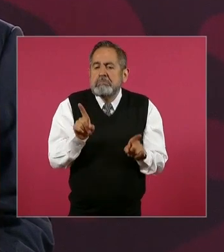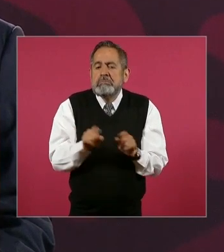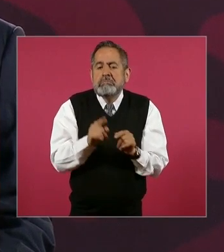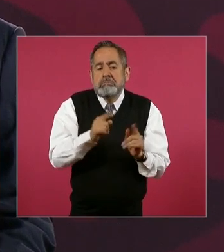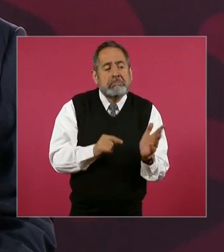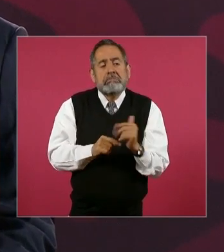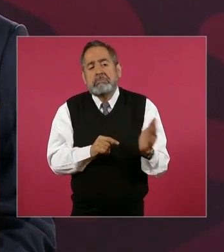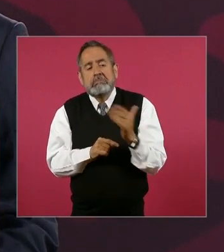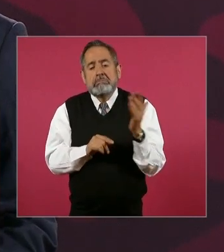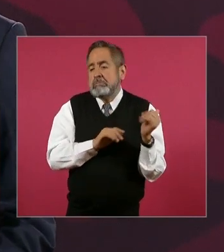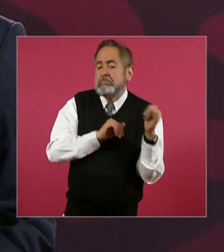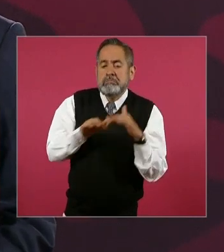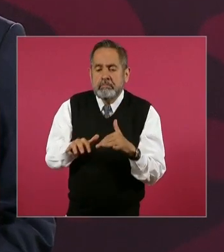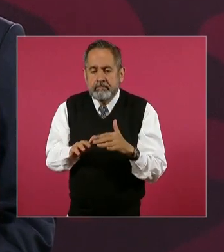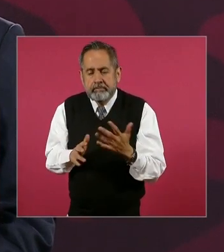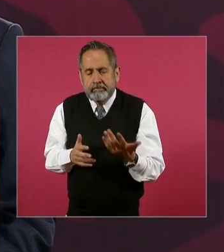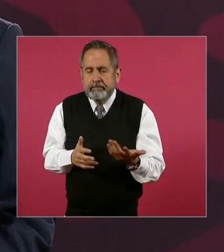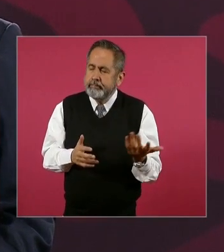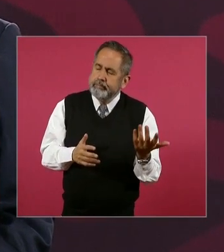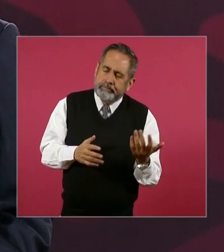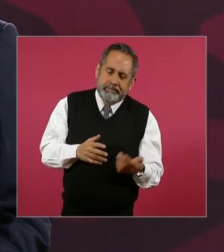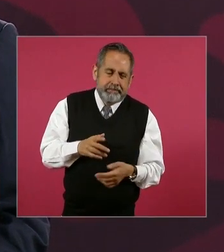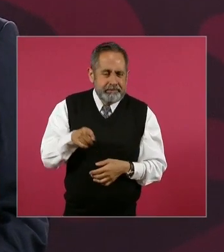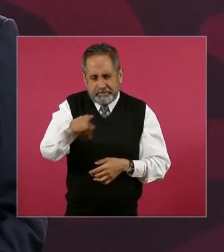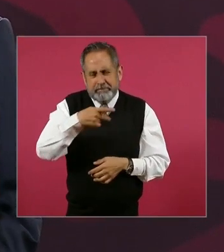eh busquen